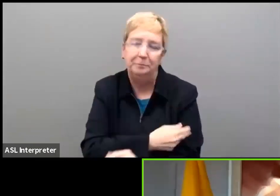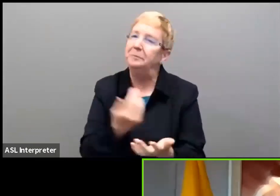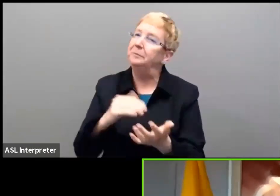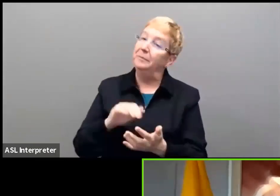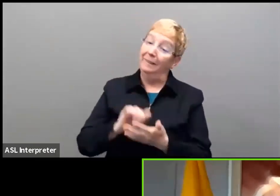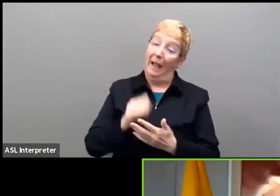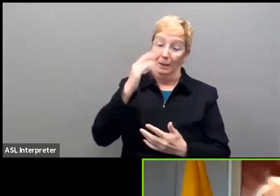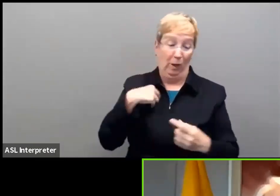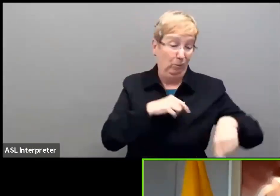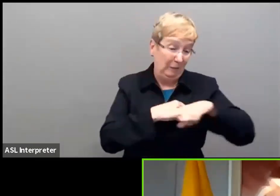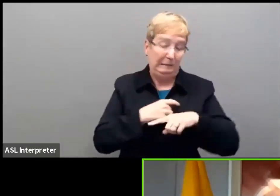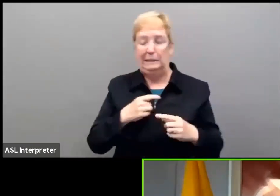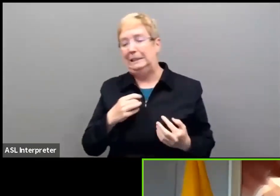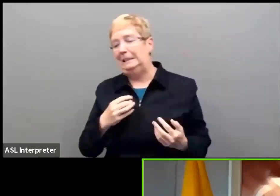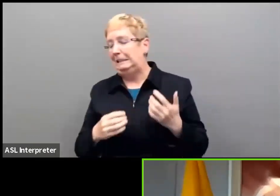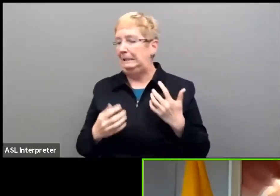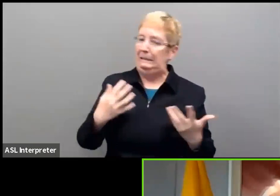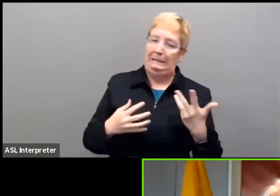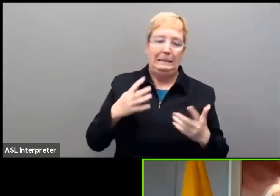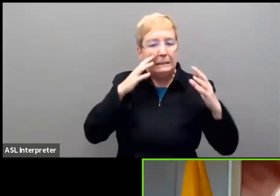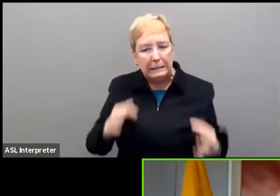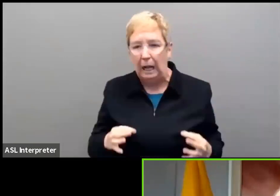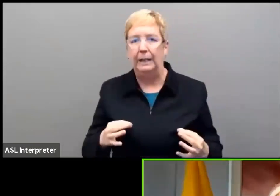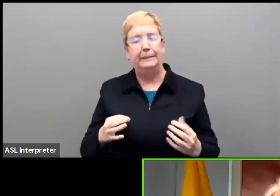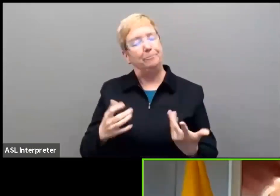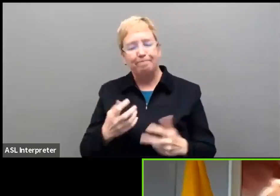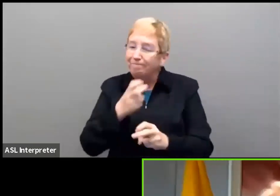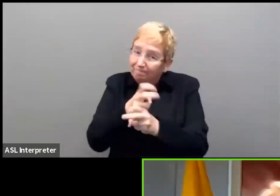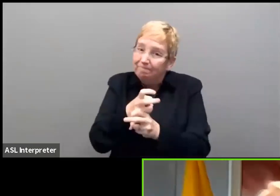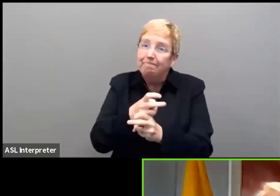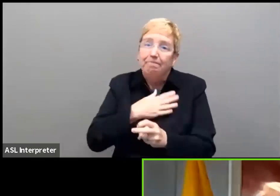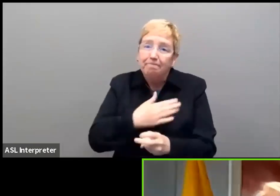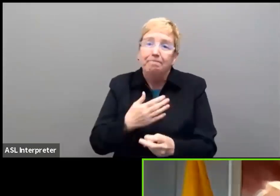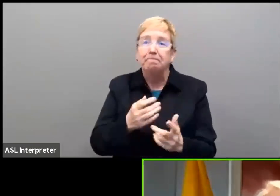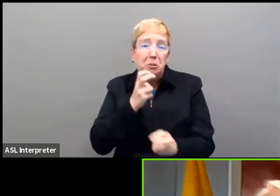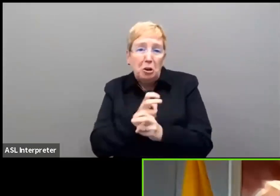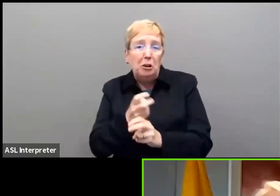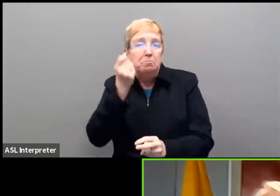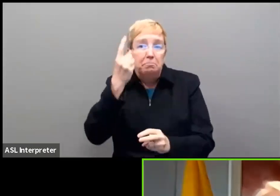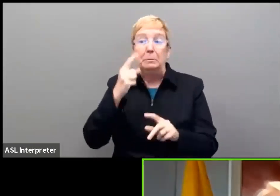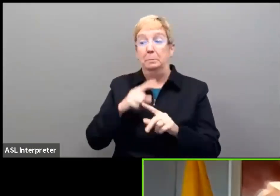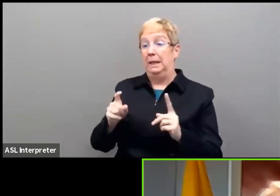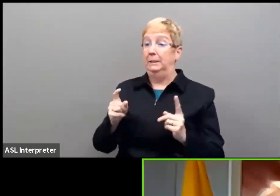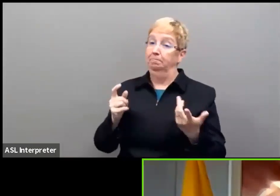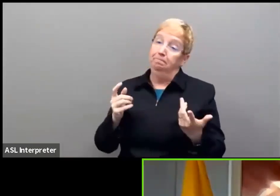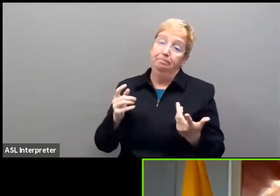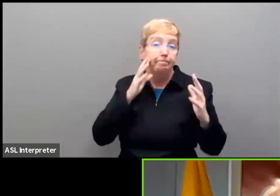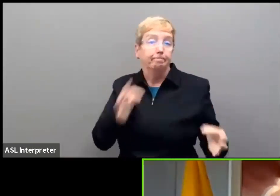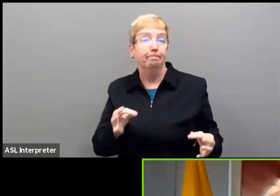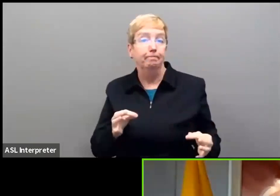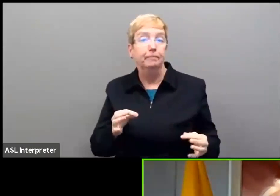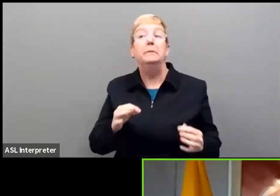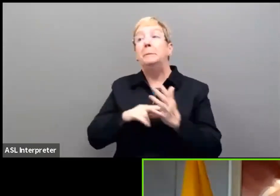demasiado tarde para decirte que no. ¿Por qué no? ¿Cómo es que no vamos a llegar a la contingencia número